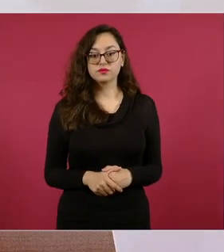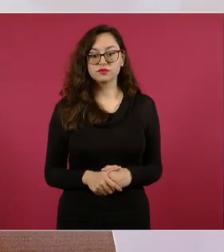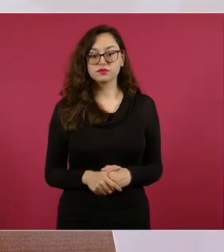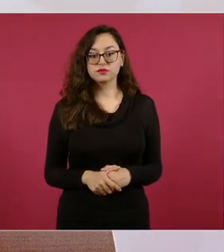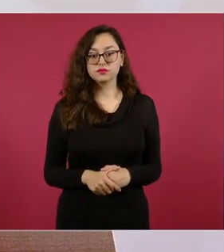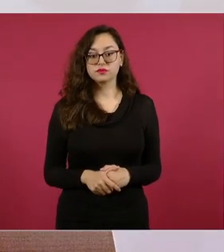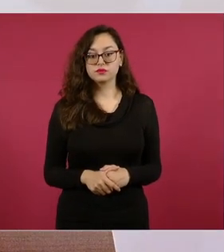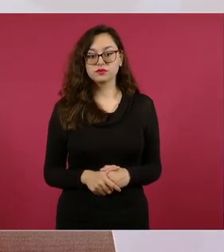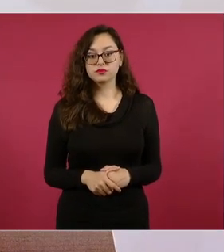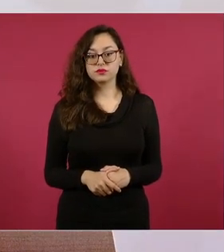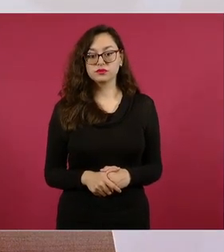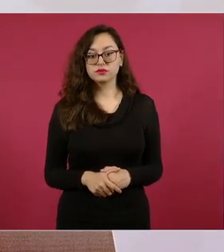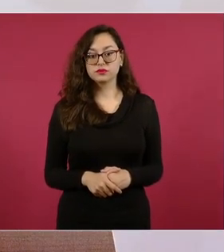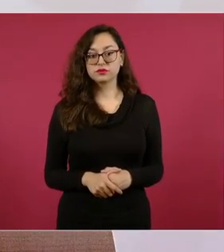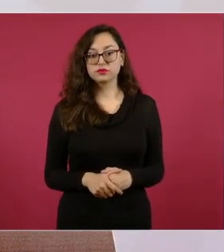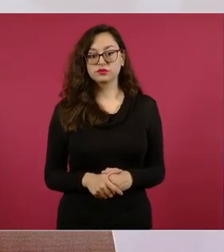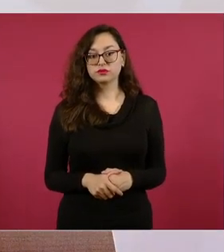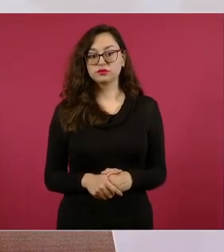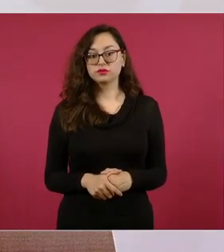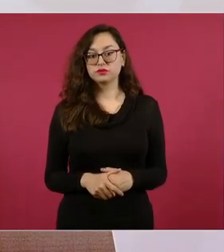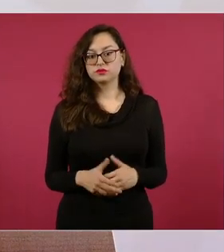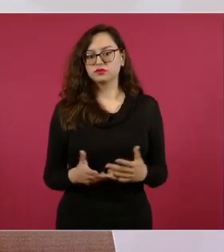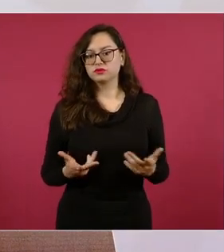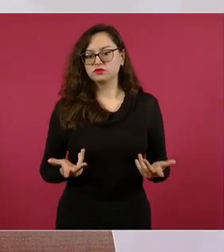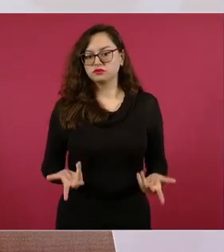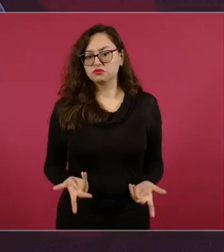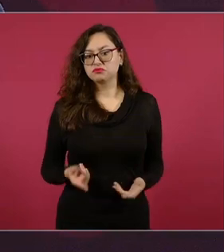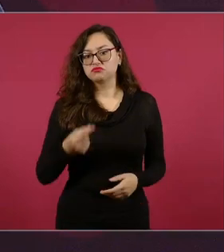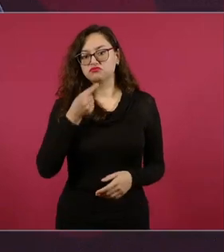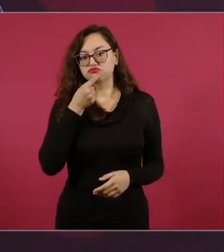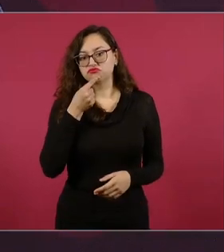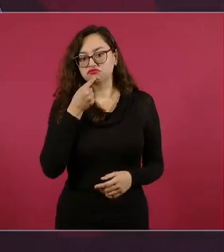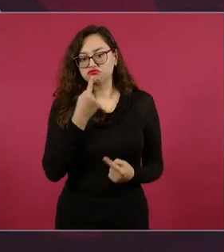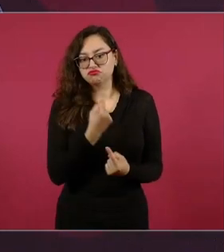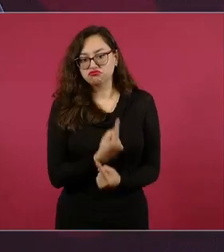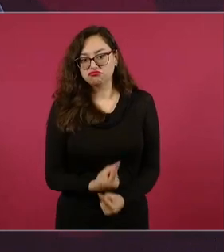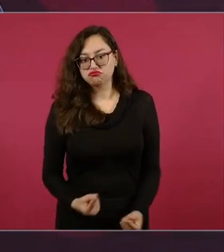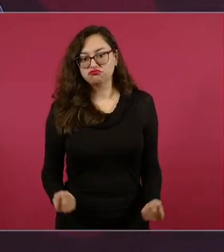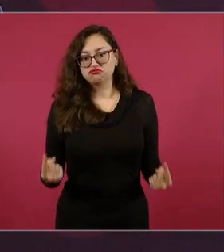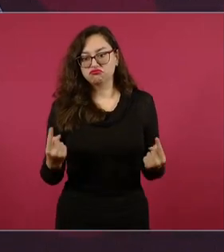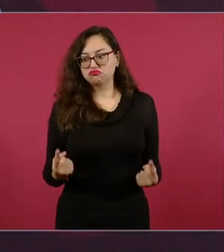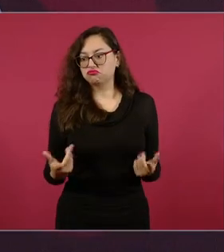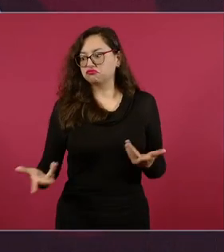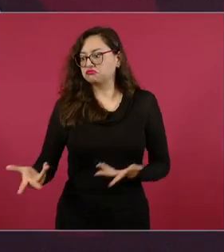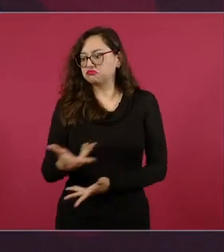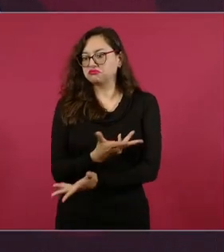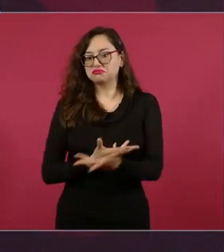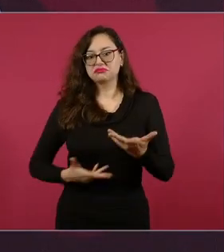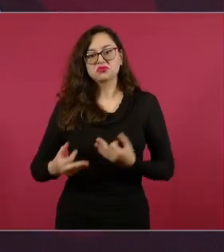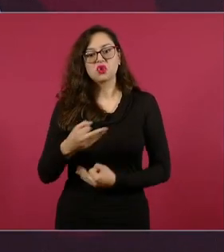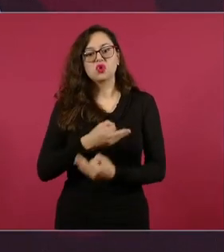todas las actividades de todos los sectores y éramos muy felices,